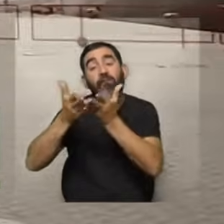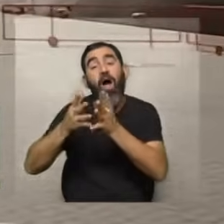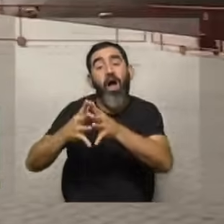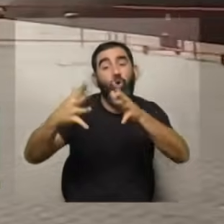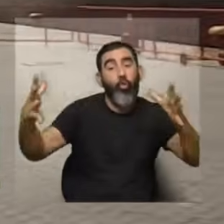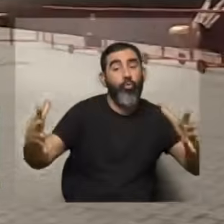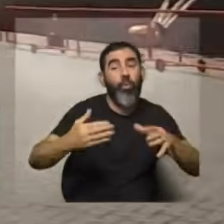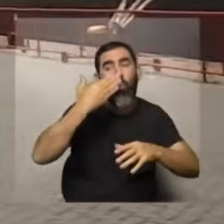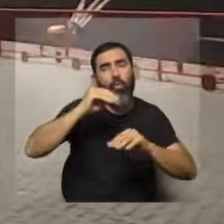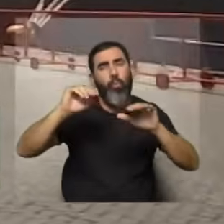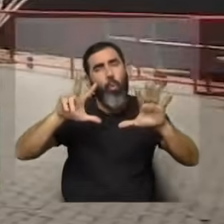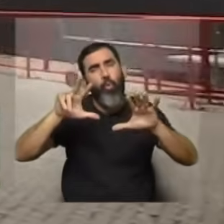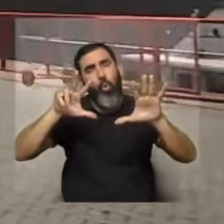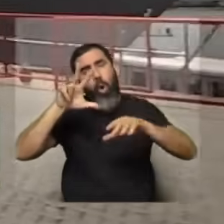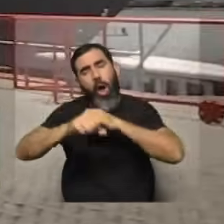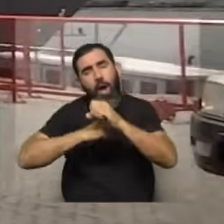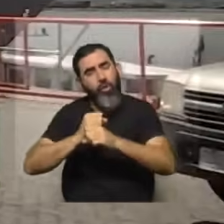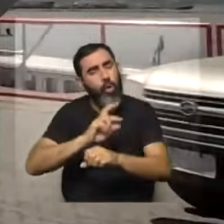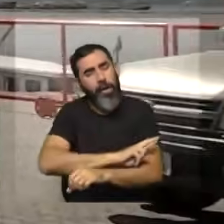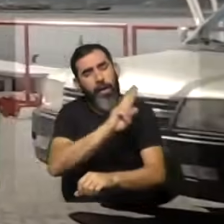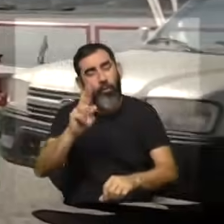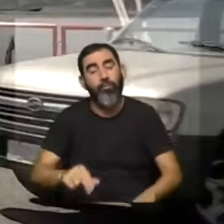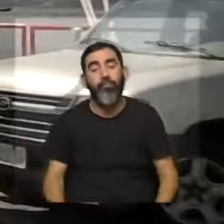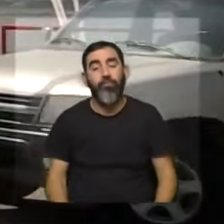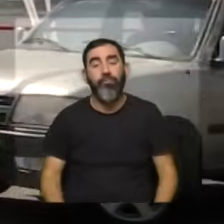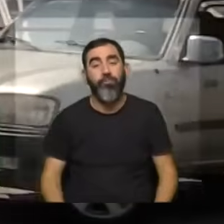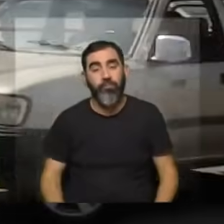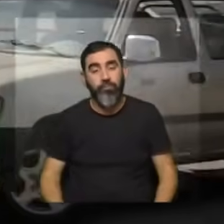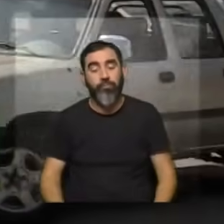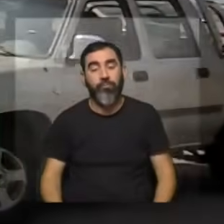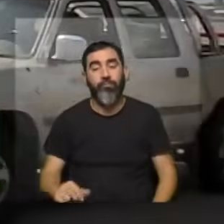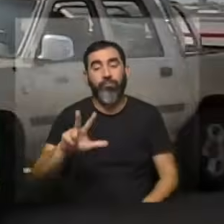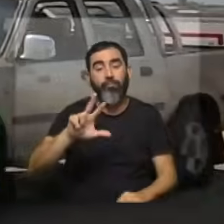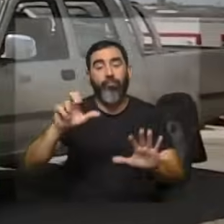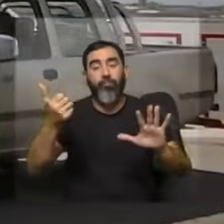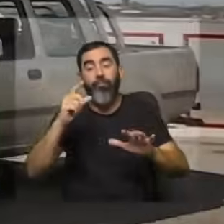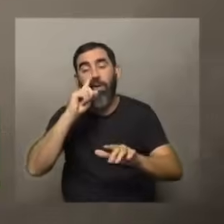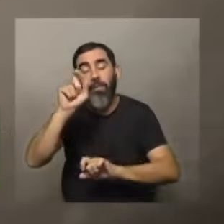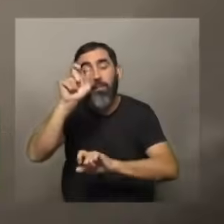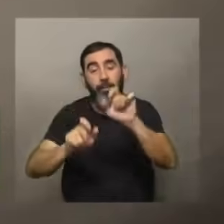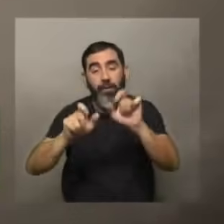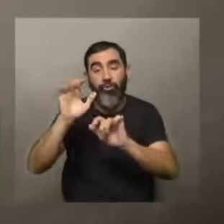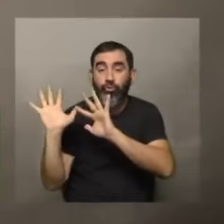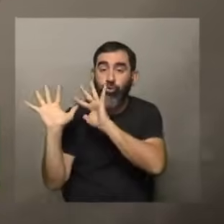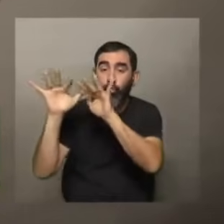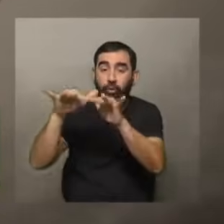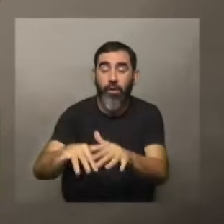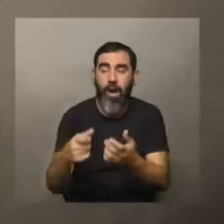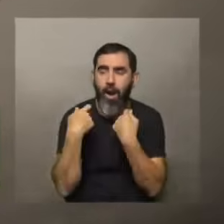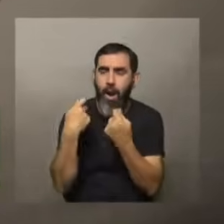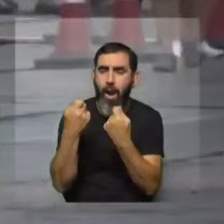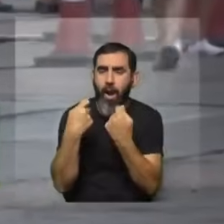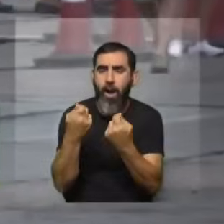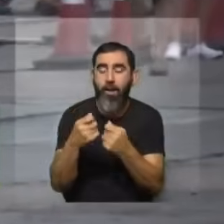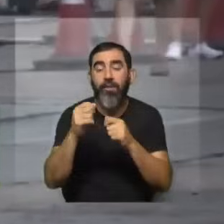récord en los últimos 8 o 9 años, con 360.000 pasajeros que gastaron en